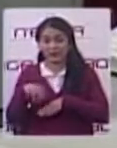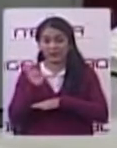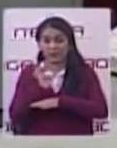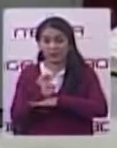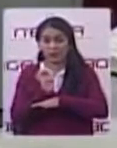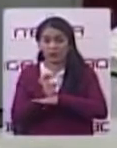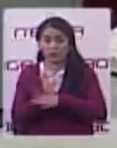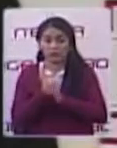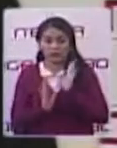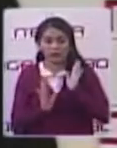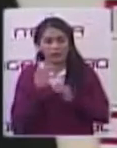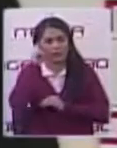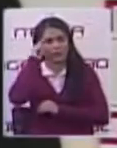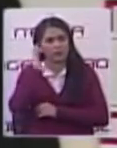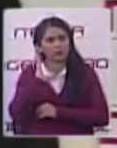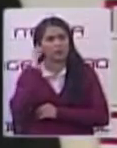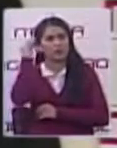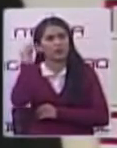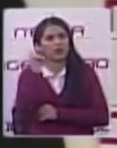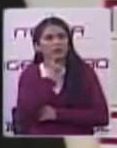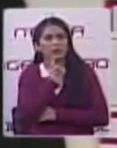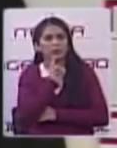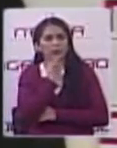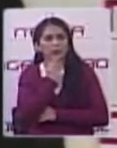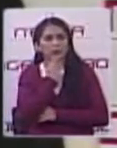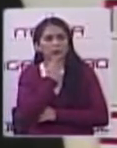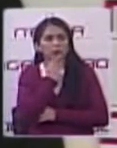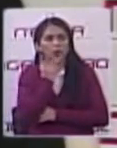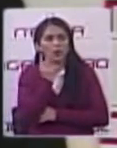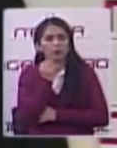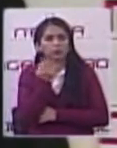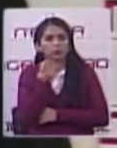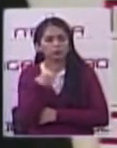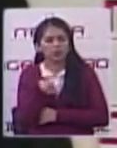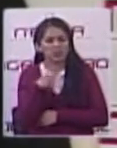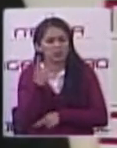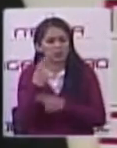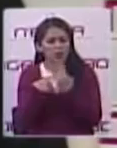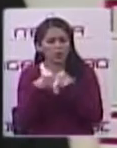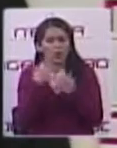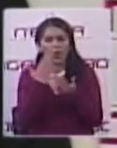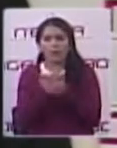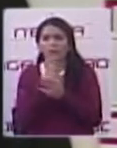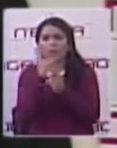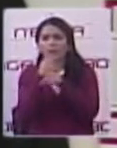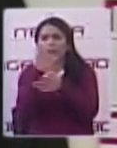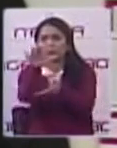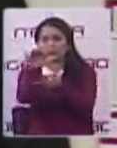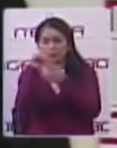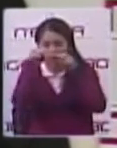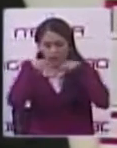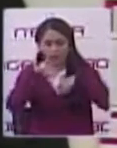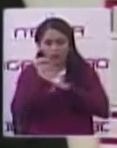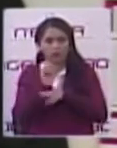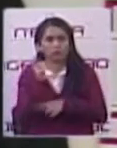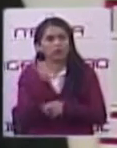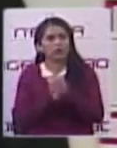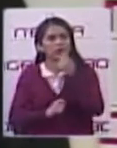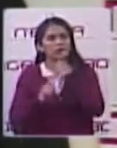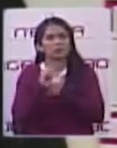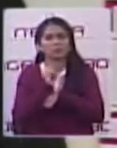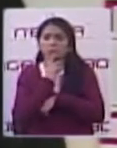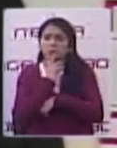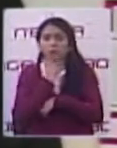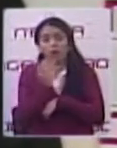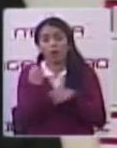quieran ya sea emprender un negocio nuevo, comprar algo allí, vender sus productos exportando del Ecuador hacia Estados Unidos, tienen